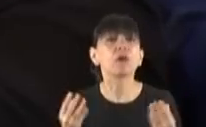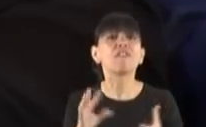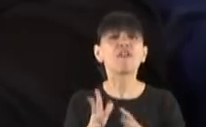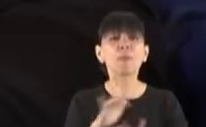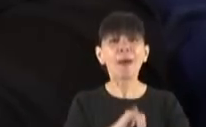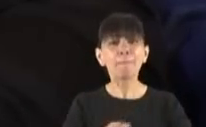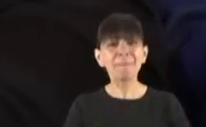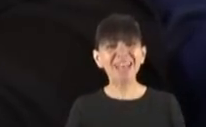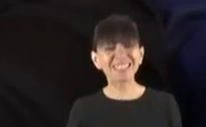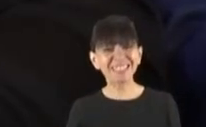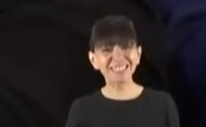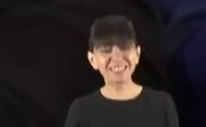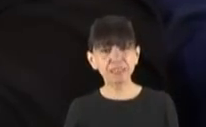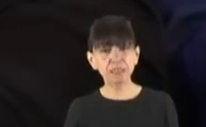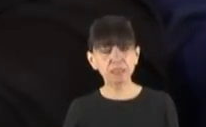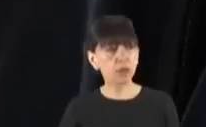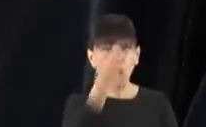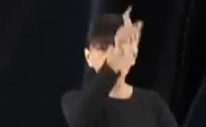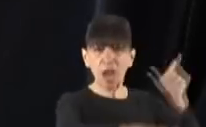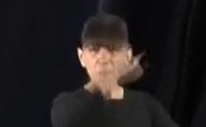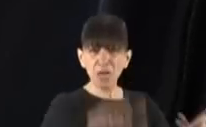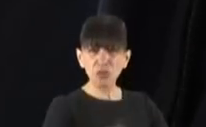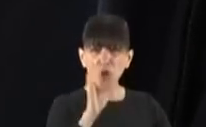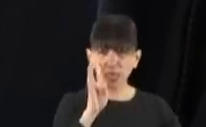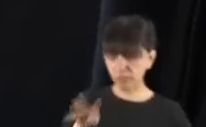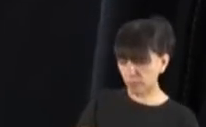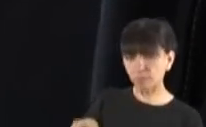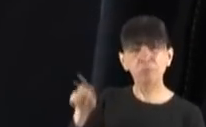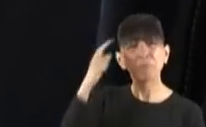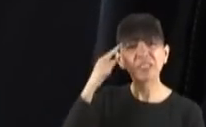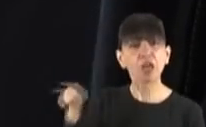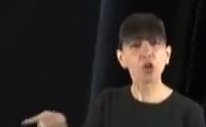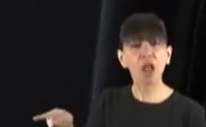Nunca el pacifismo de Gandhi fue entendido como una debilidad.